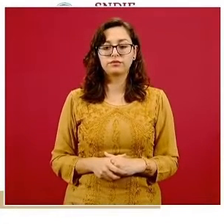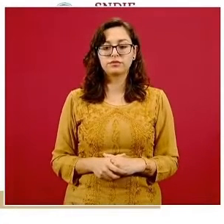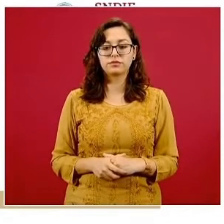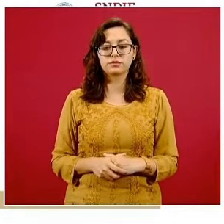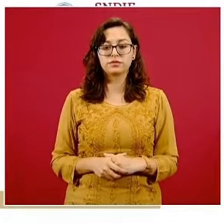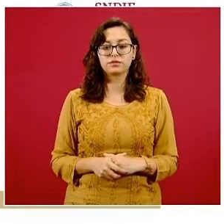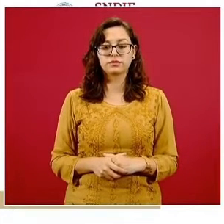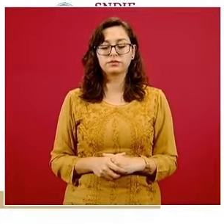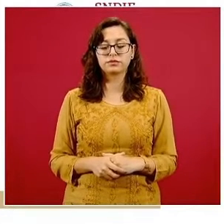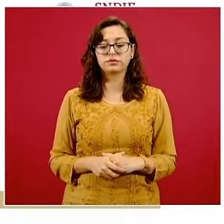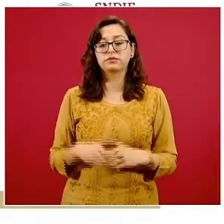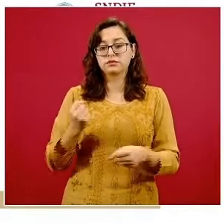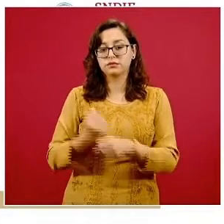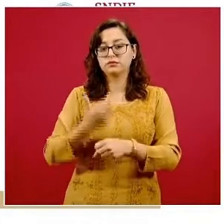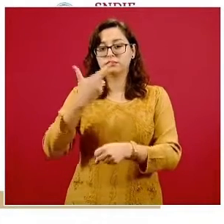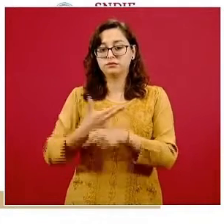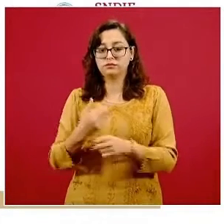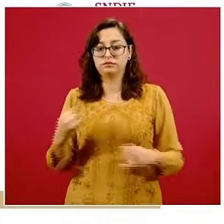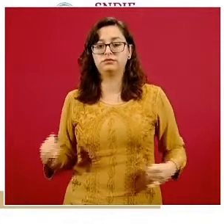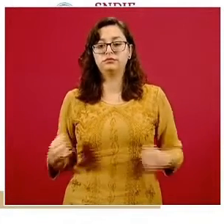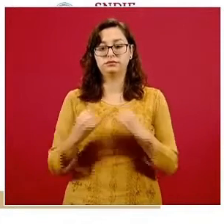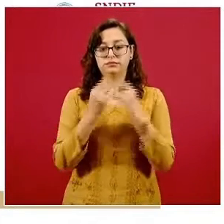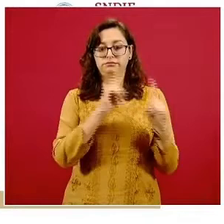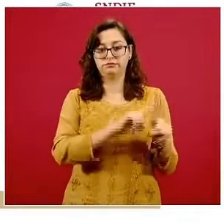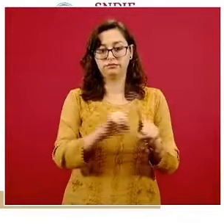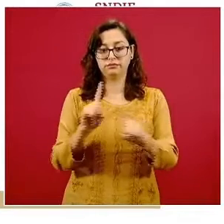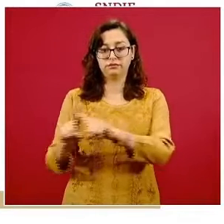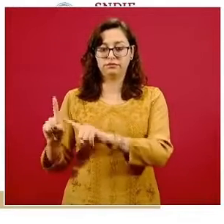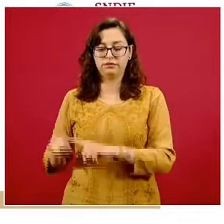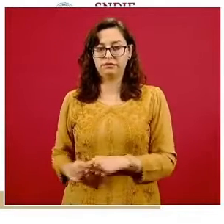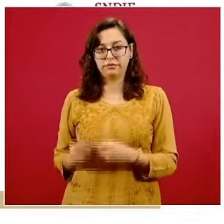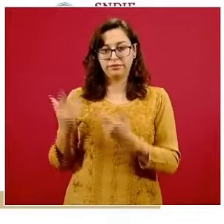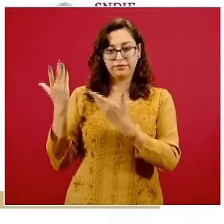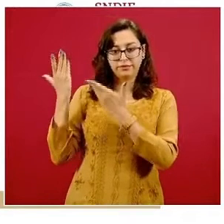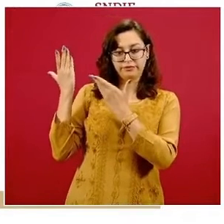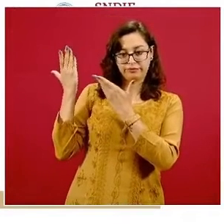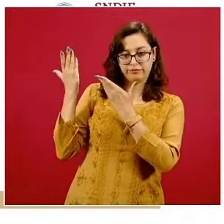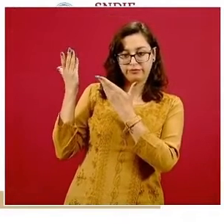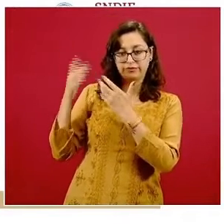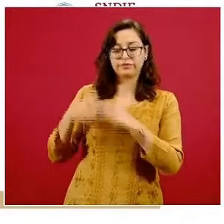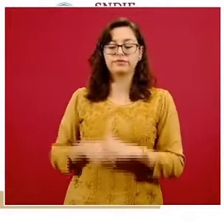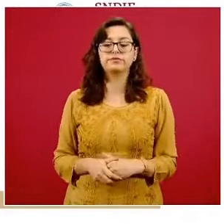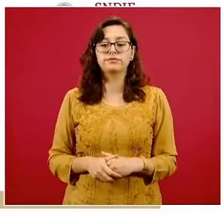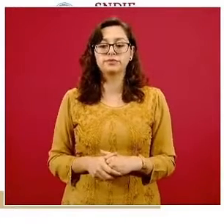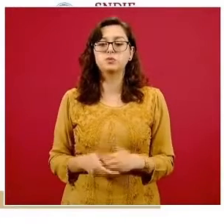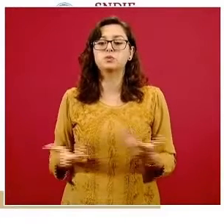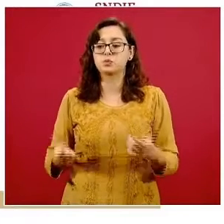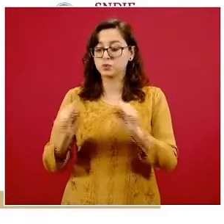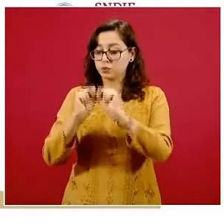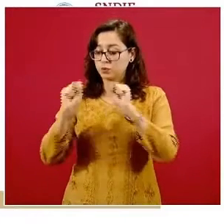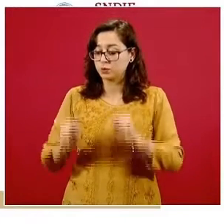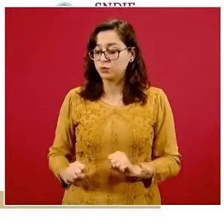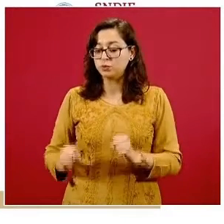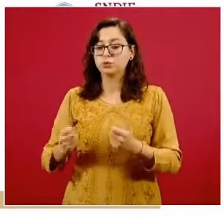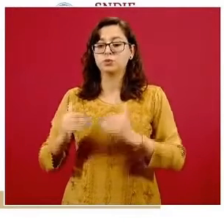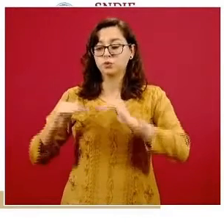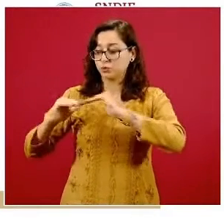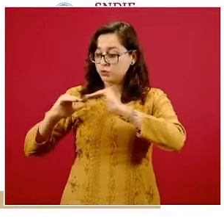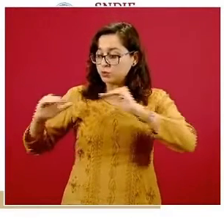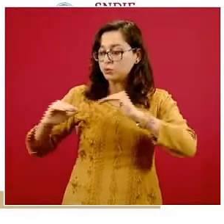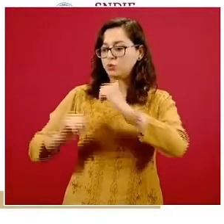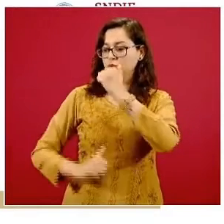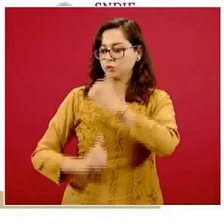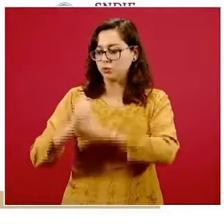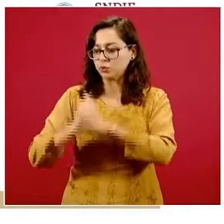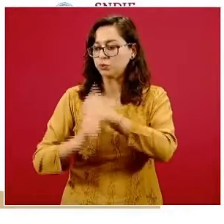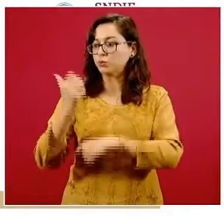interinstitucional, intersecretarial, un sistema agroalimentario saludable, sostenible, justo y competitivo, que implica la